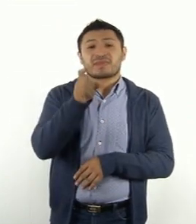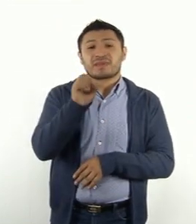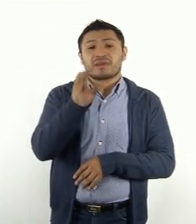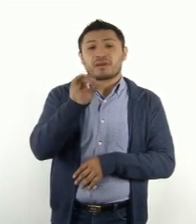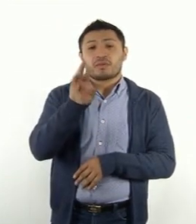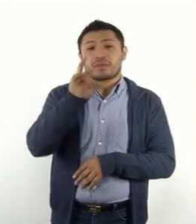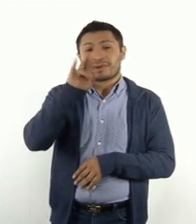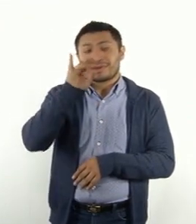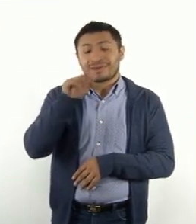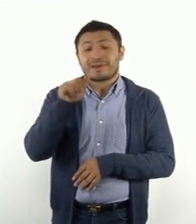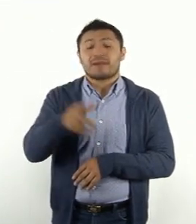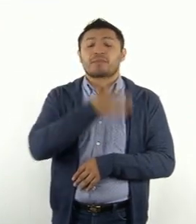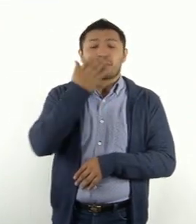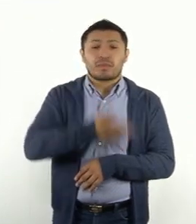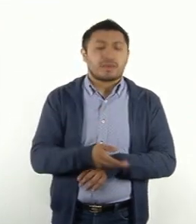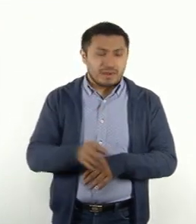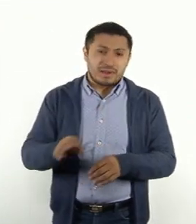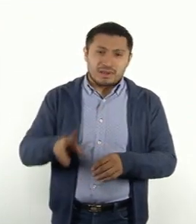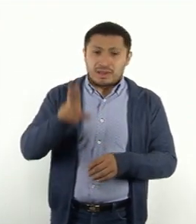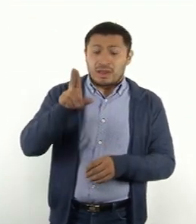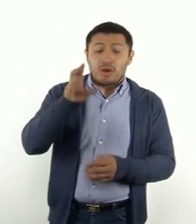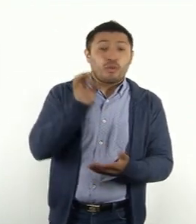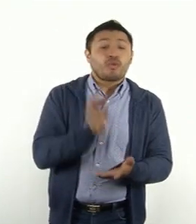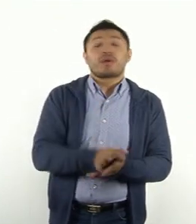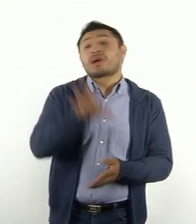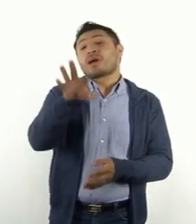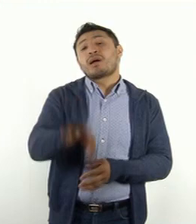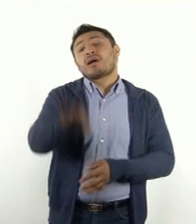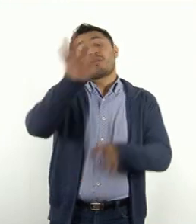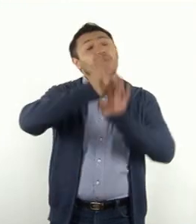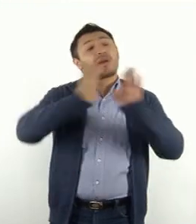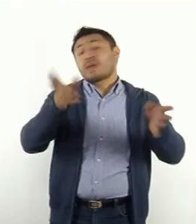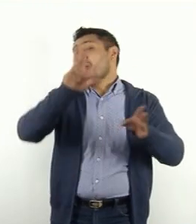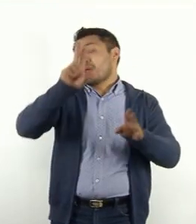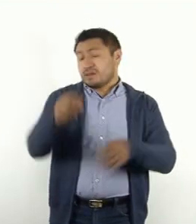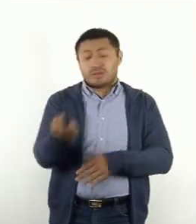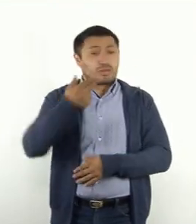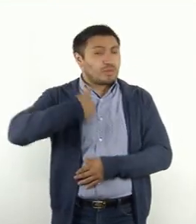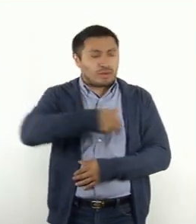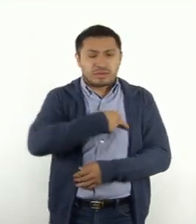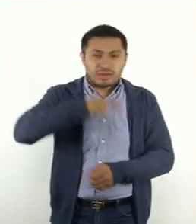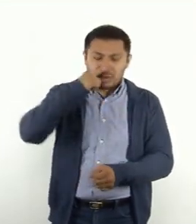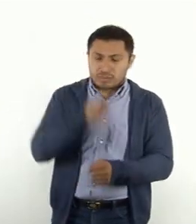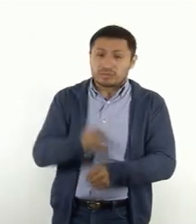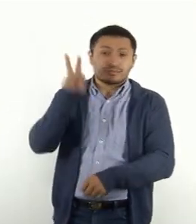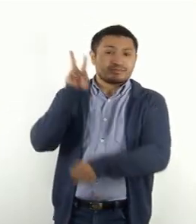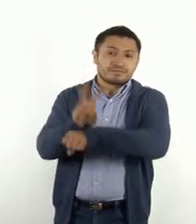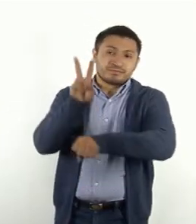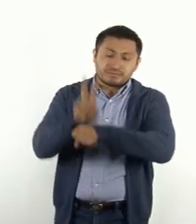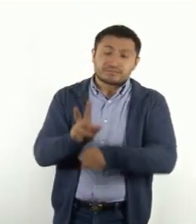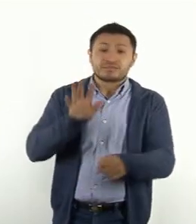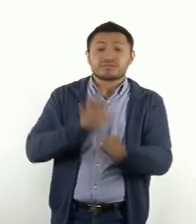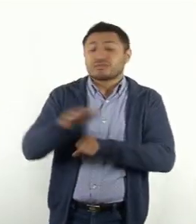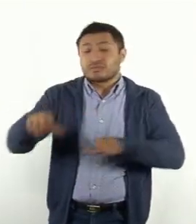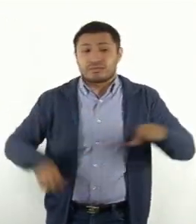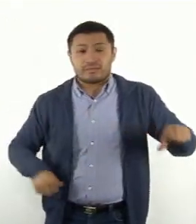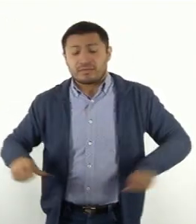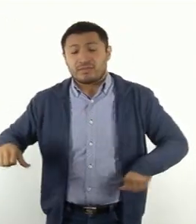basta con elegir a nuestros representantes. Es nuestra responsabilidad dar seguimiento a lo que hacen aquellos que nos